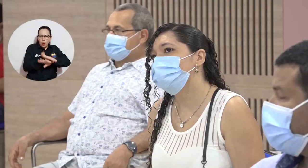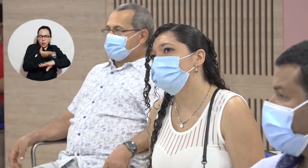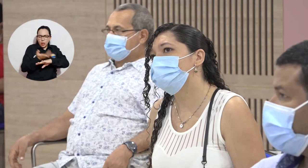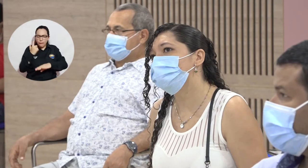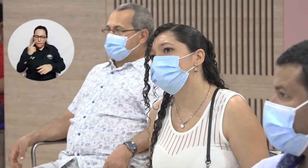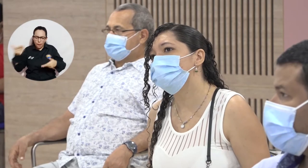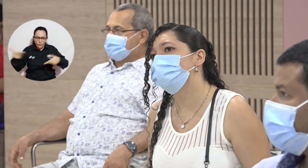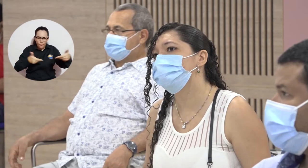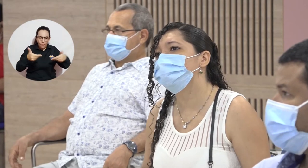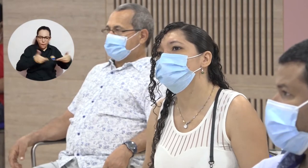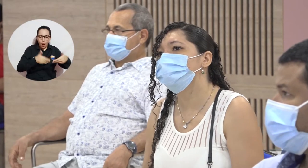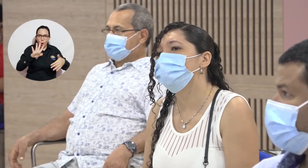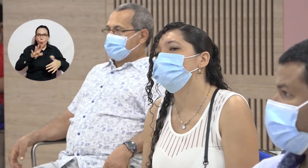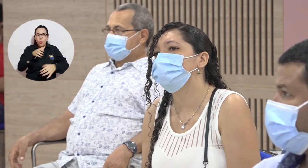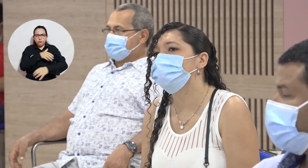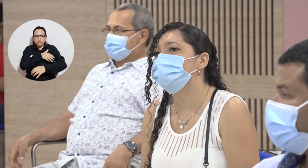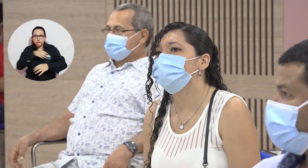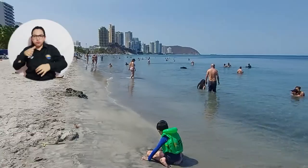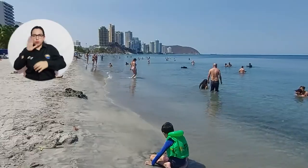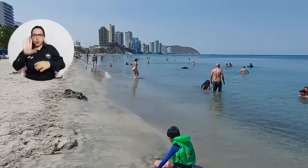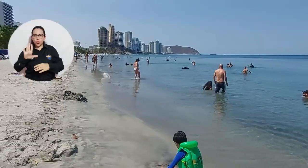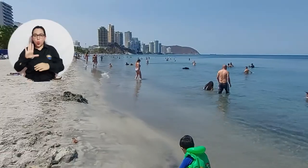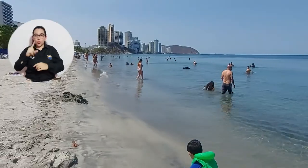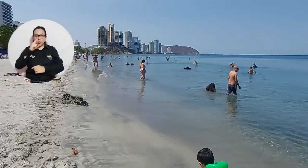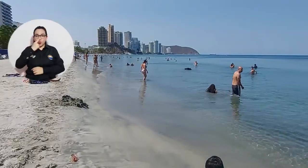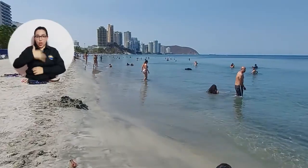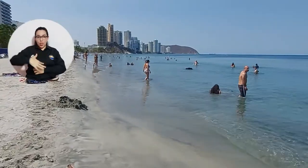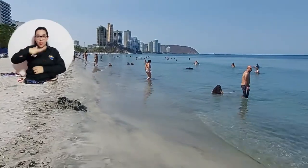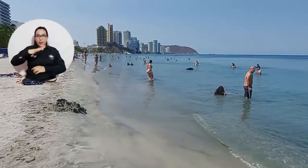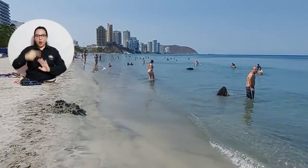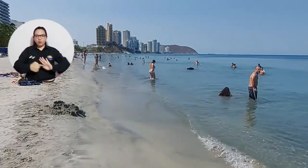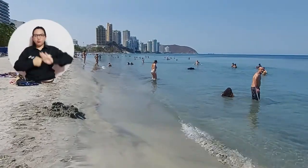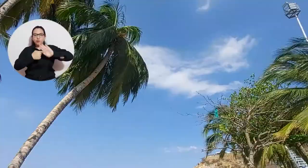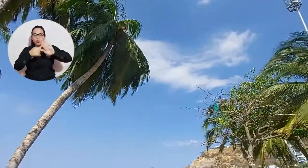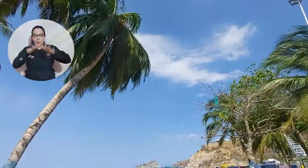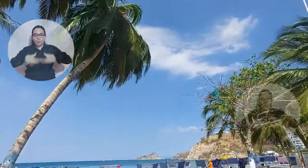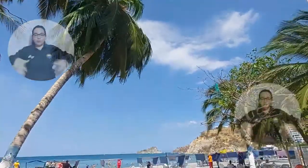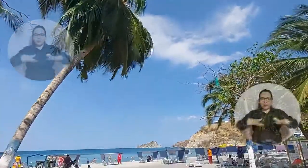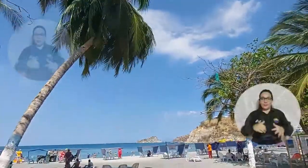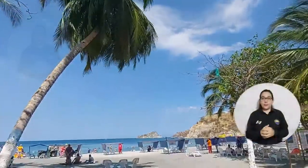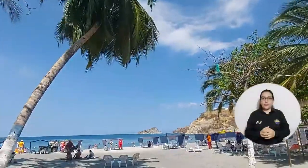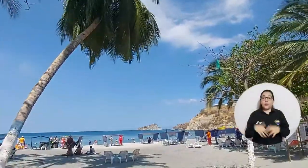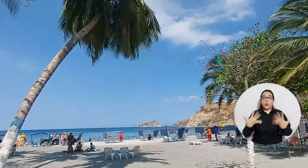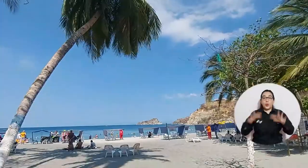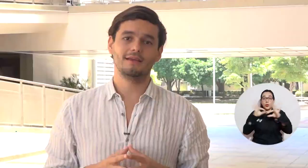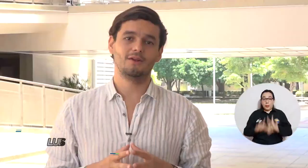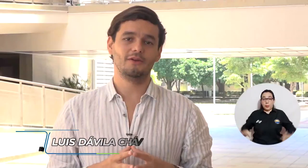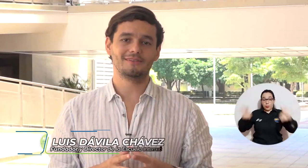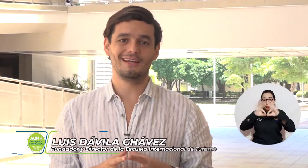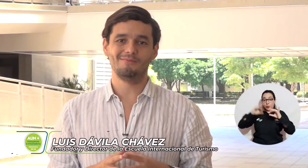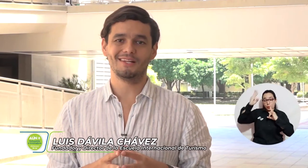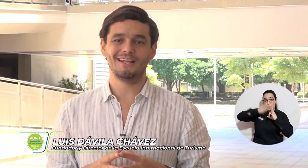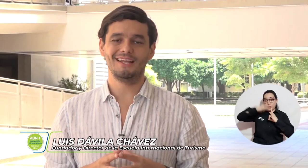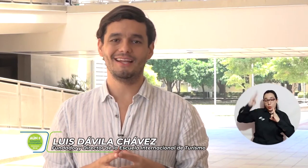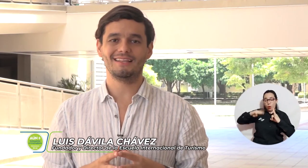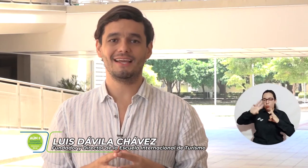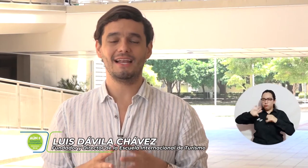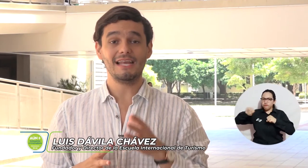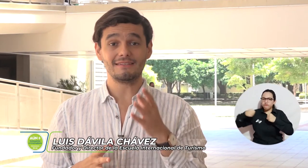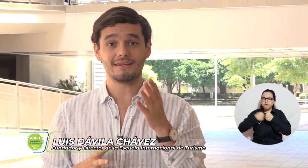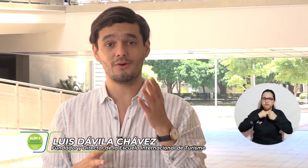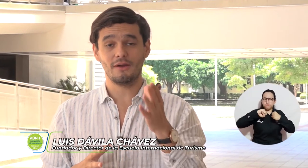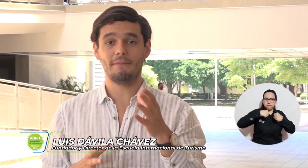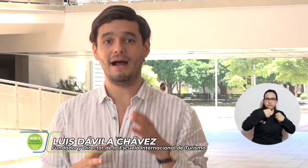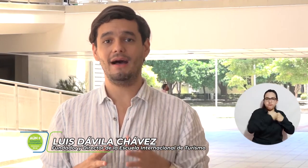esas propuestas y cómo vamos a potencializar el destino de Santa Marta en este campo. Yo creo que es muy importante que la Universidad del Magdalena